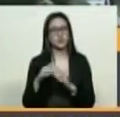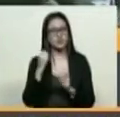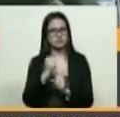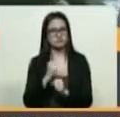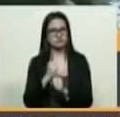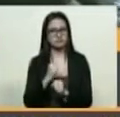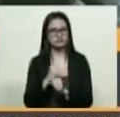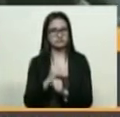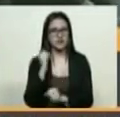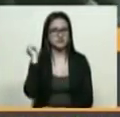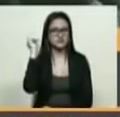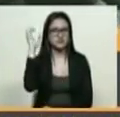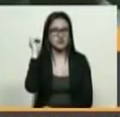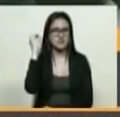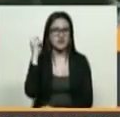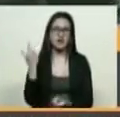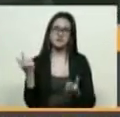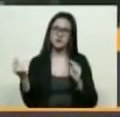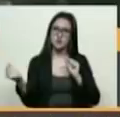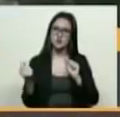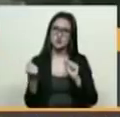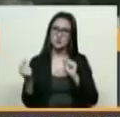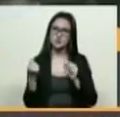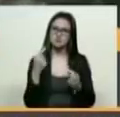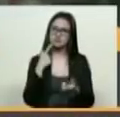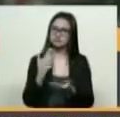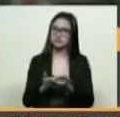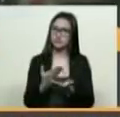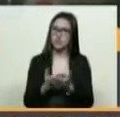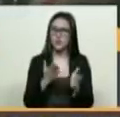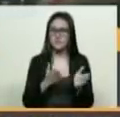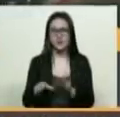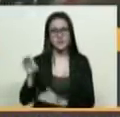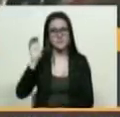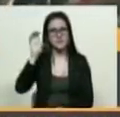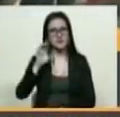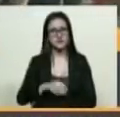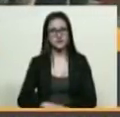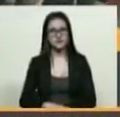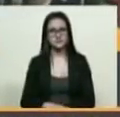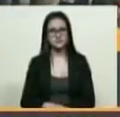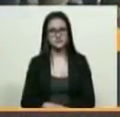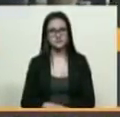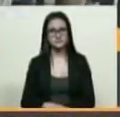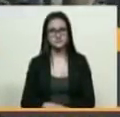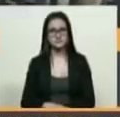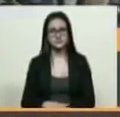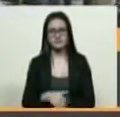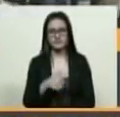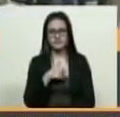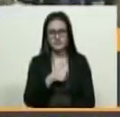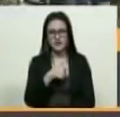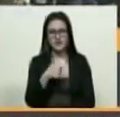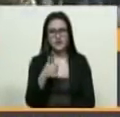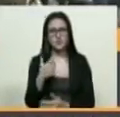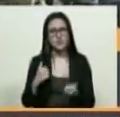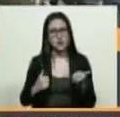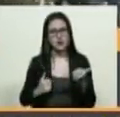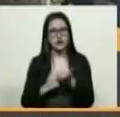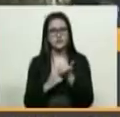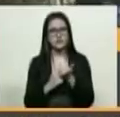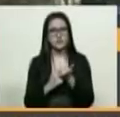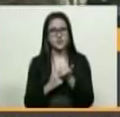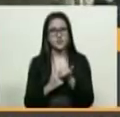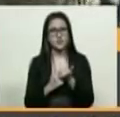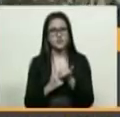que han discutido sus aportes al Plan de la Patria. Todas y cada una de esas contribuciones